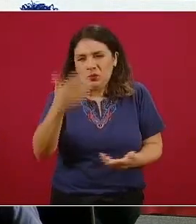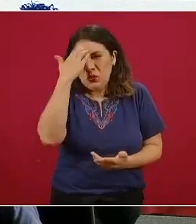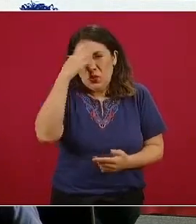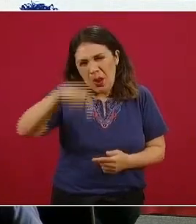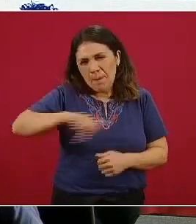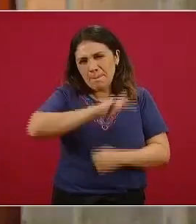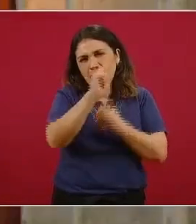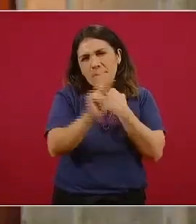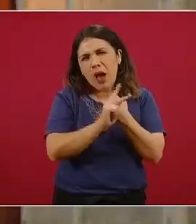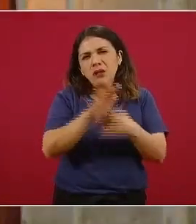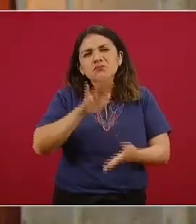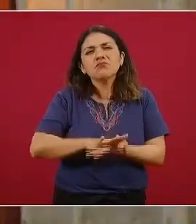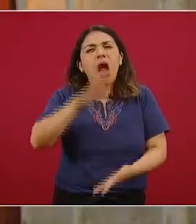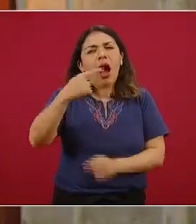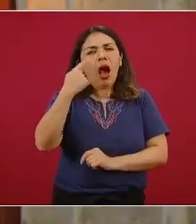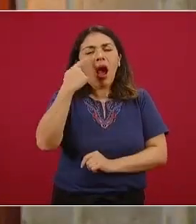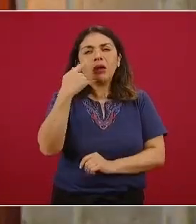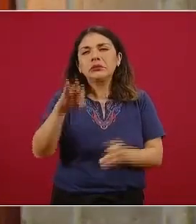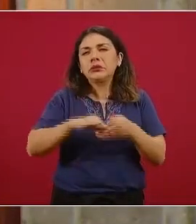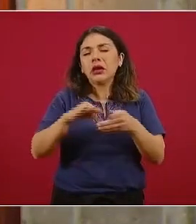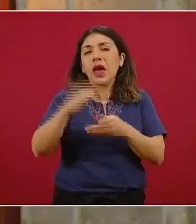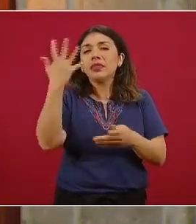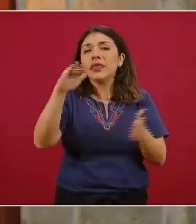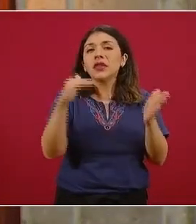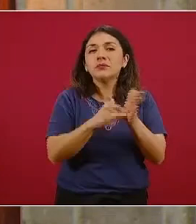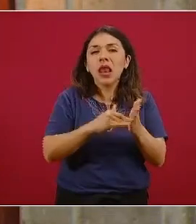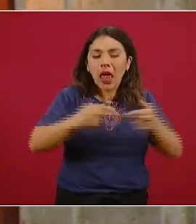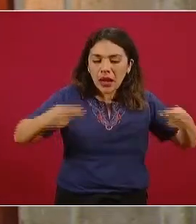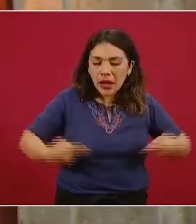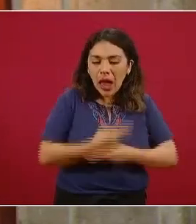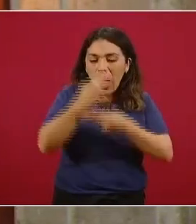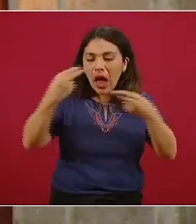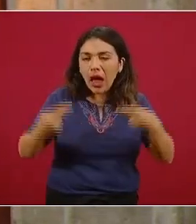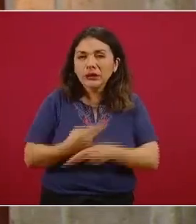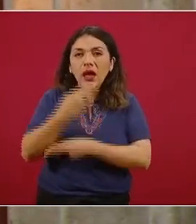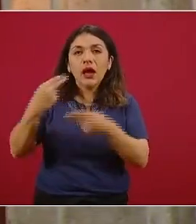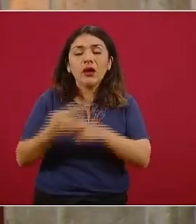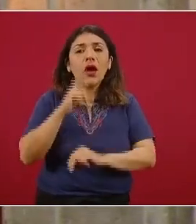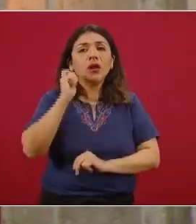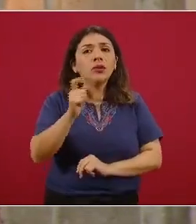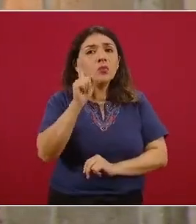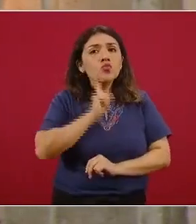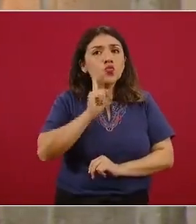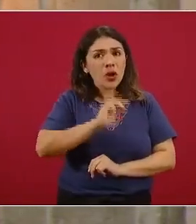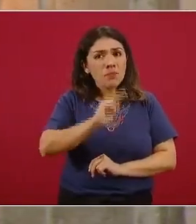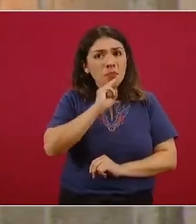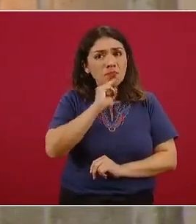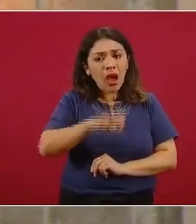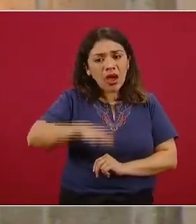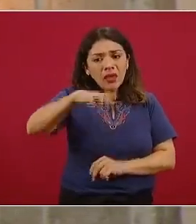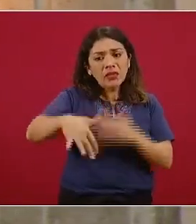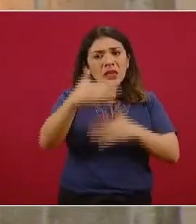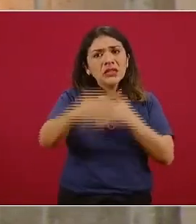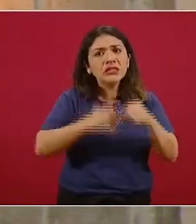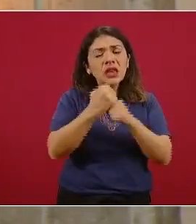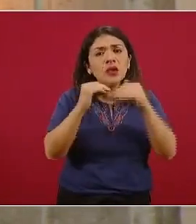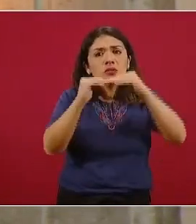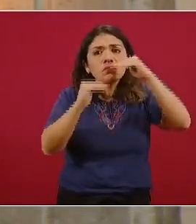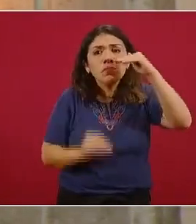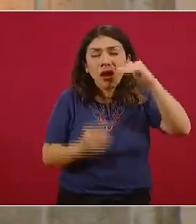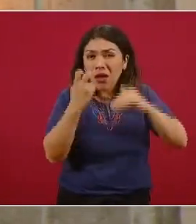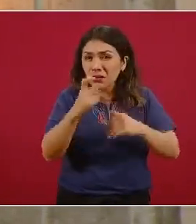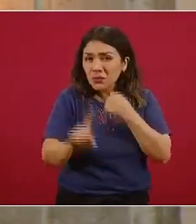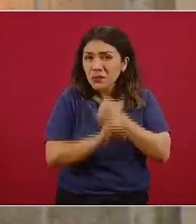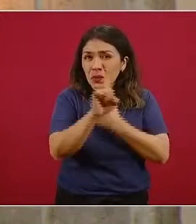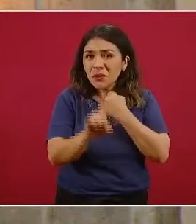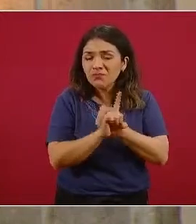país que hay casi 10,000 nacimientos de niñas menores de 15 años y este es un problema